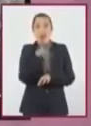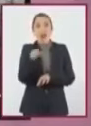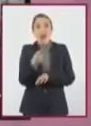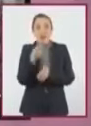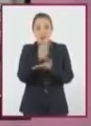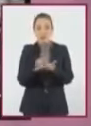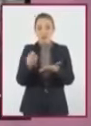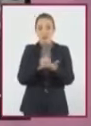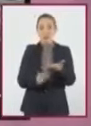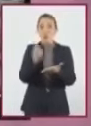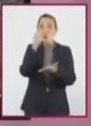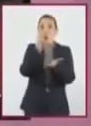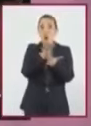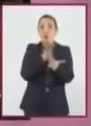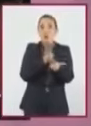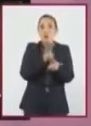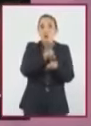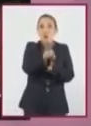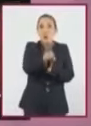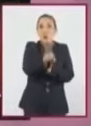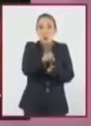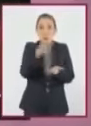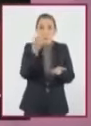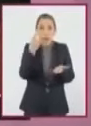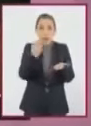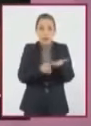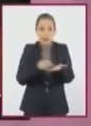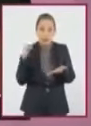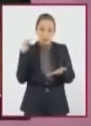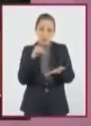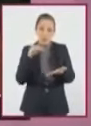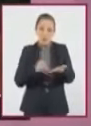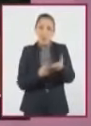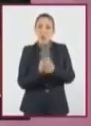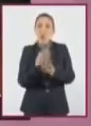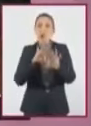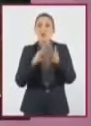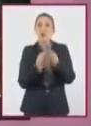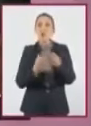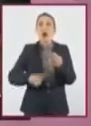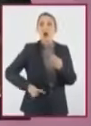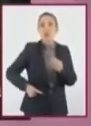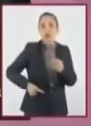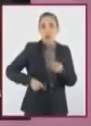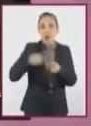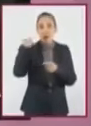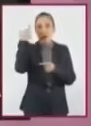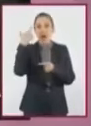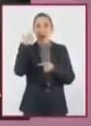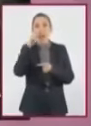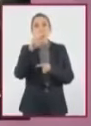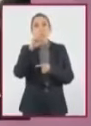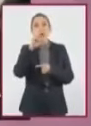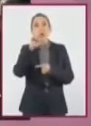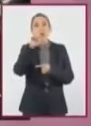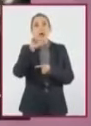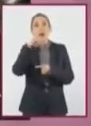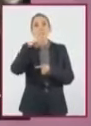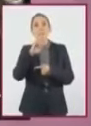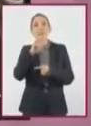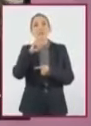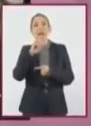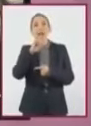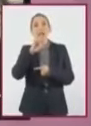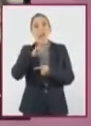la redacción de una constitución. En ella se definió una nueva forma de gobierno, la monarquía parlamentaria, la